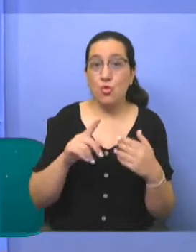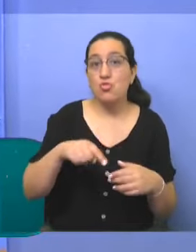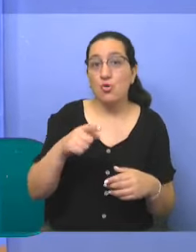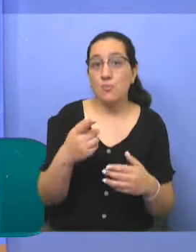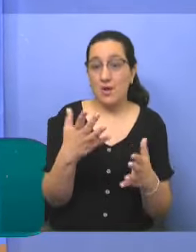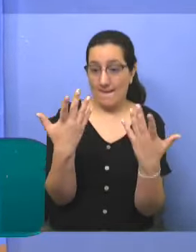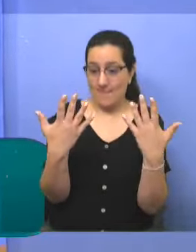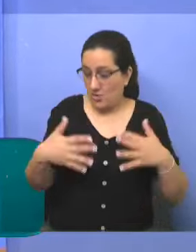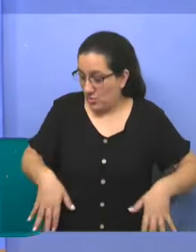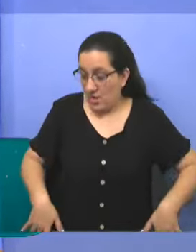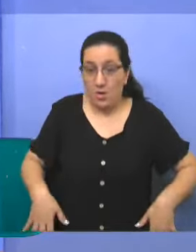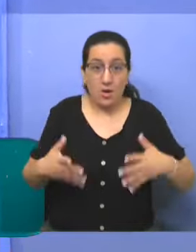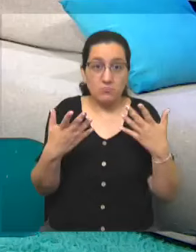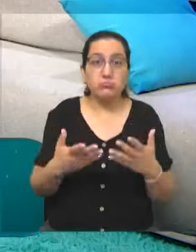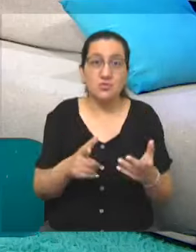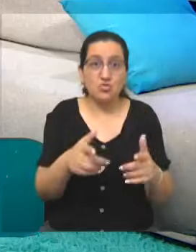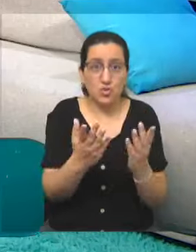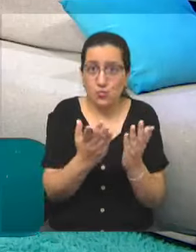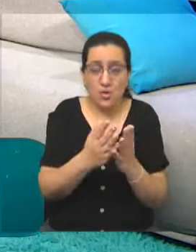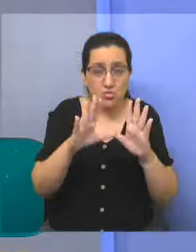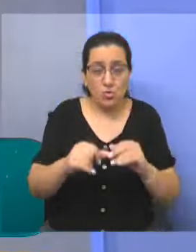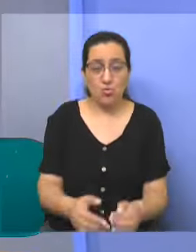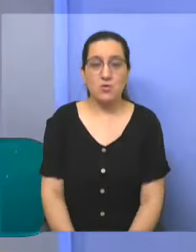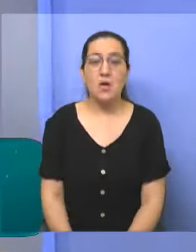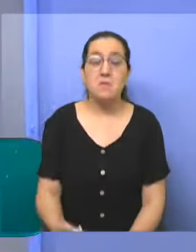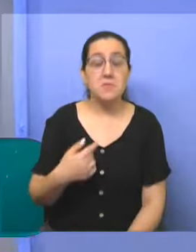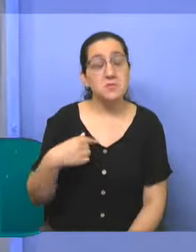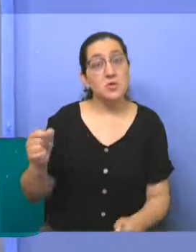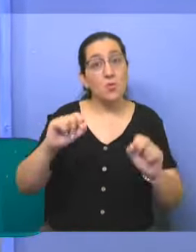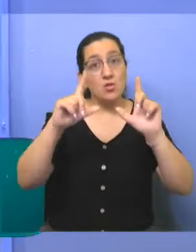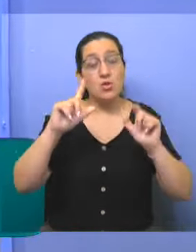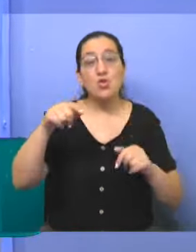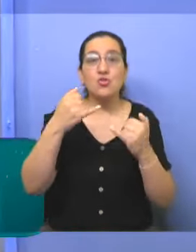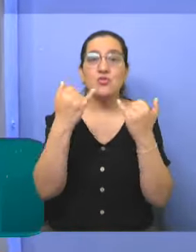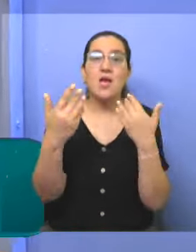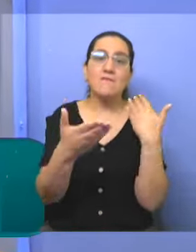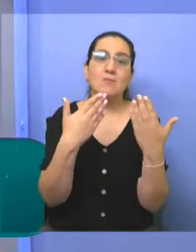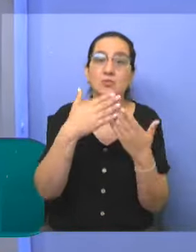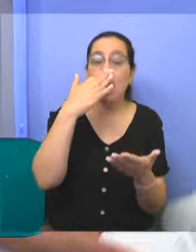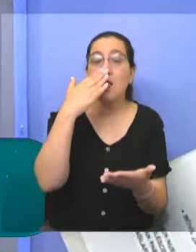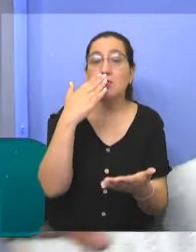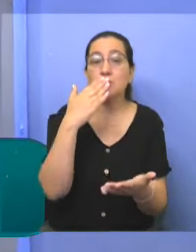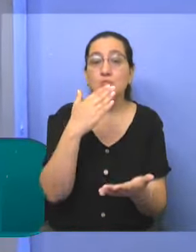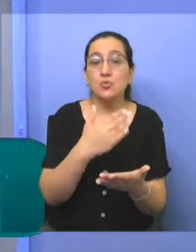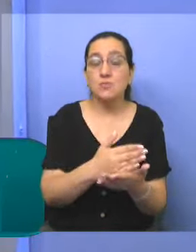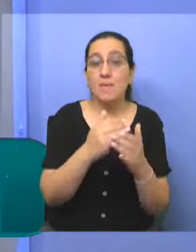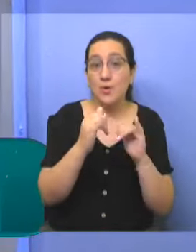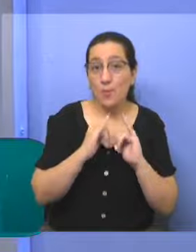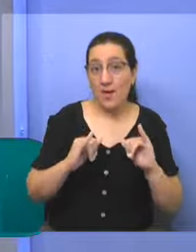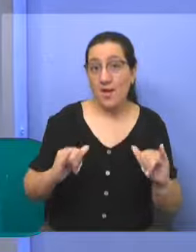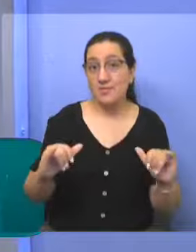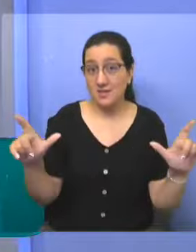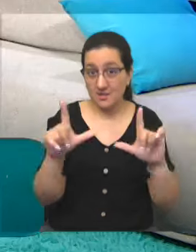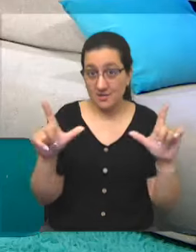ese tipo de Ahí cosas está. Se estudia. Que a mí me llamó la atención, el otro día lo comentaba, en las últimas comerciales que hubo en la televisión